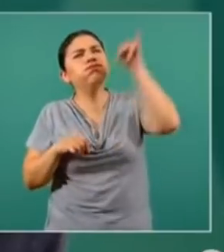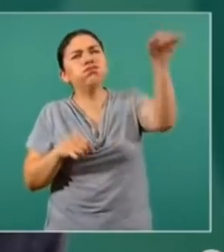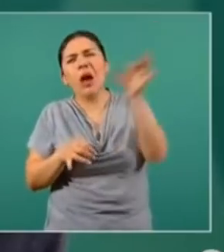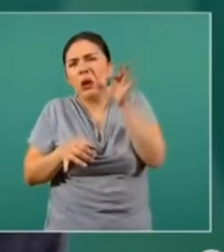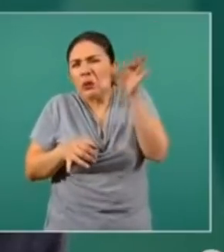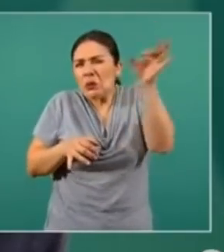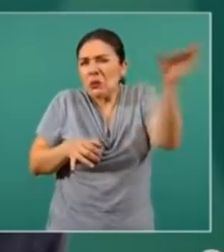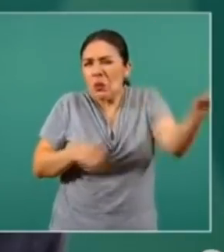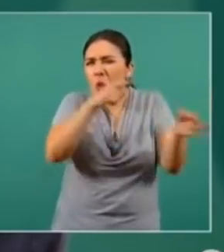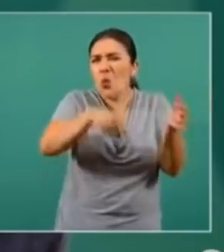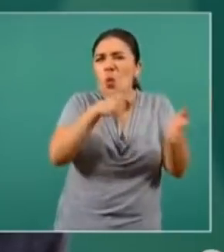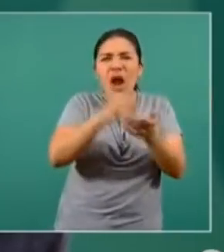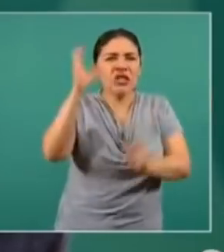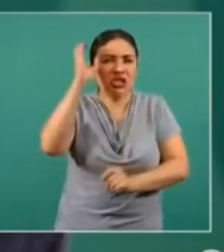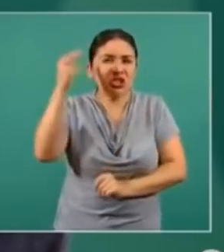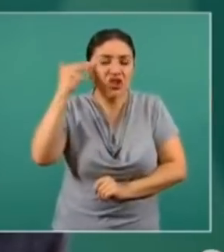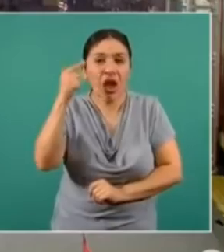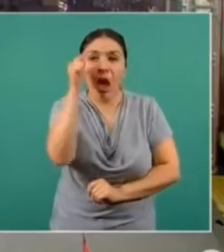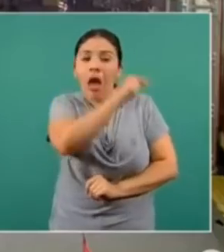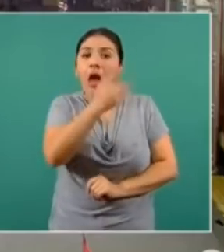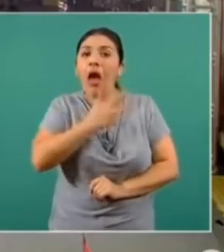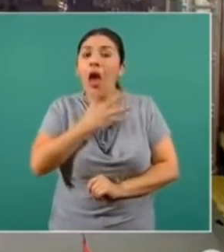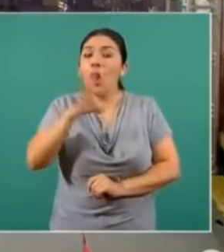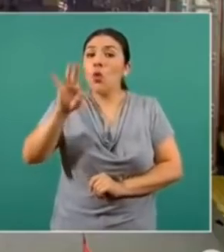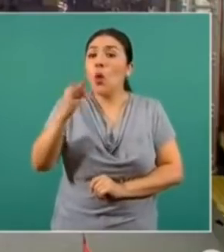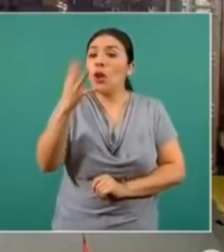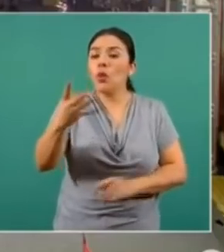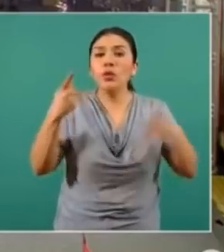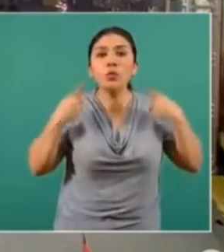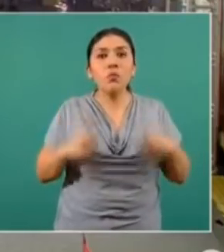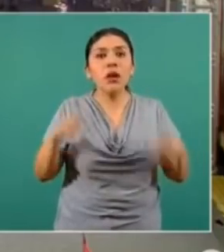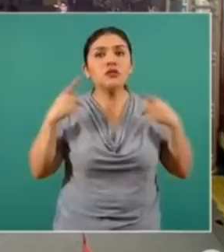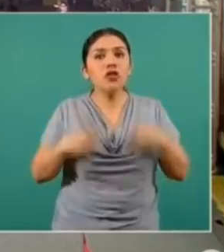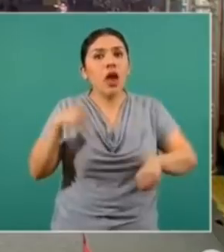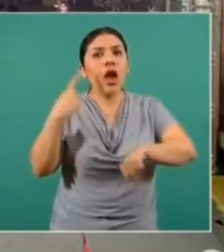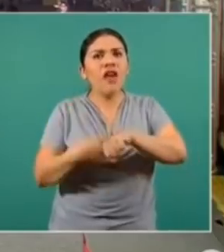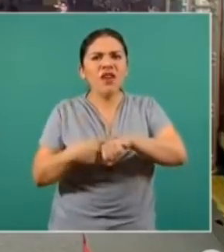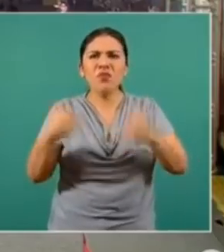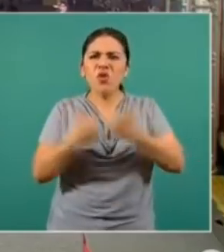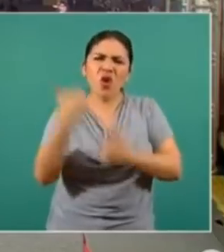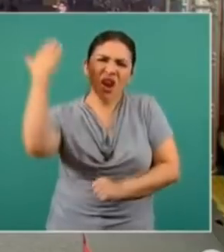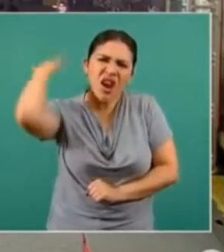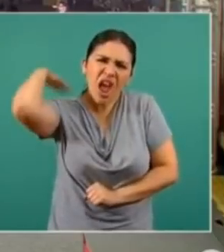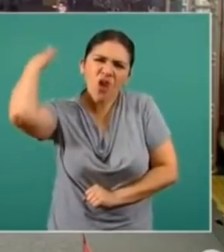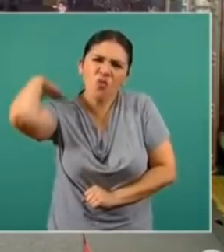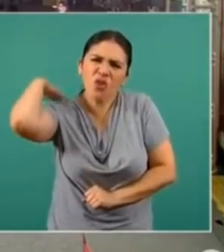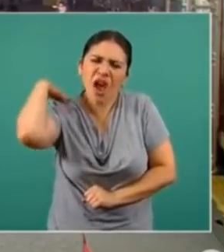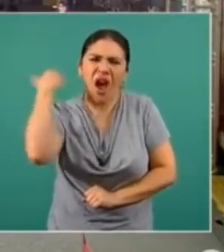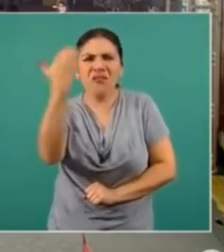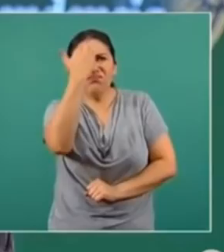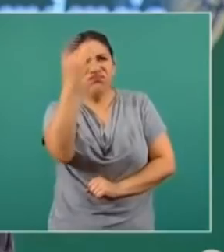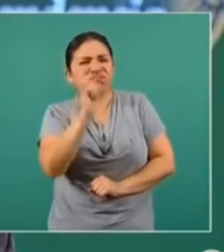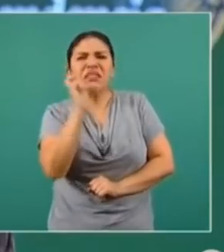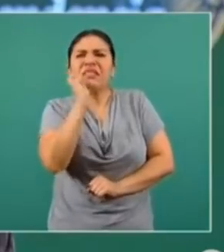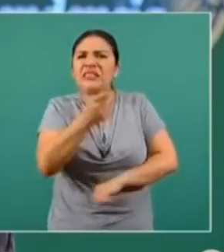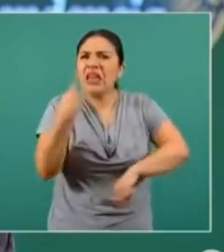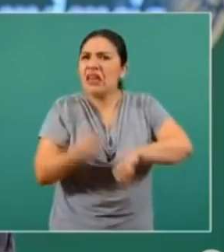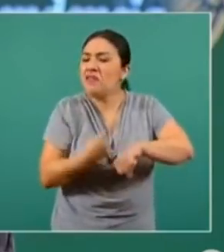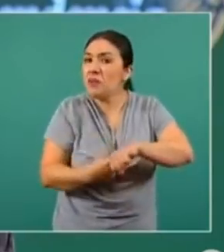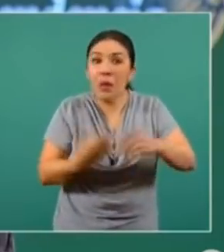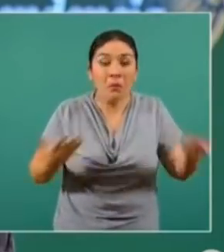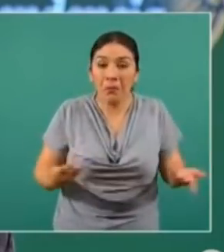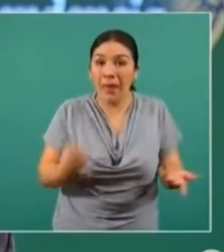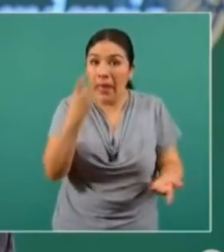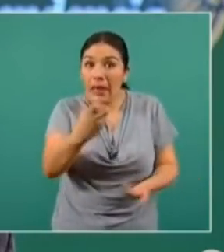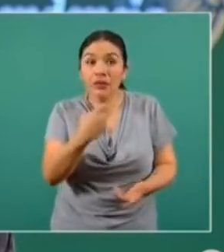remota, en China, existían 44 casos de neumonía de causa no conocida. Y para nosotros